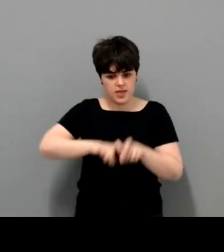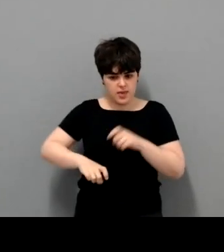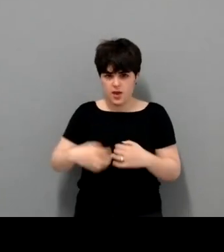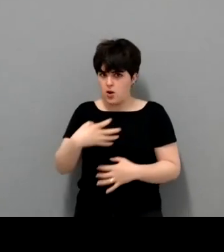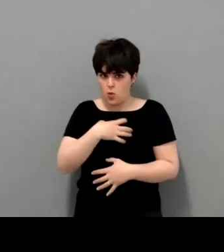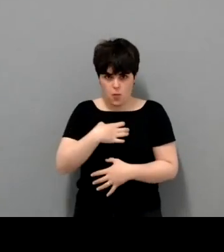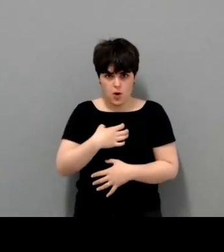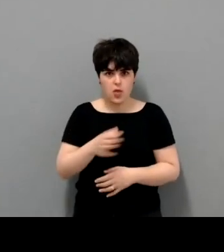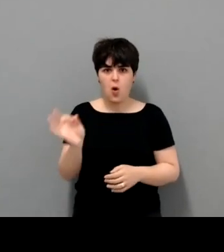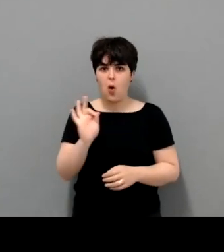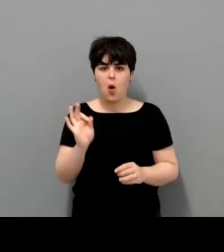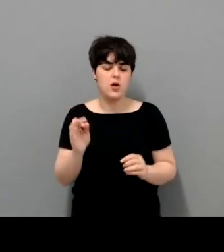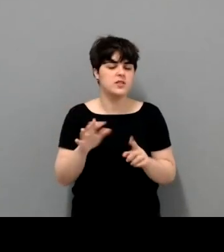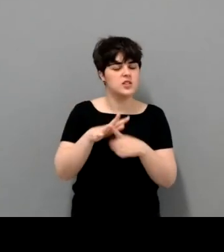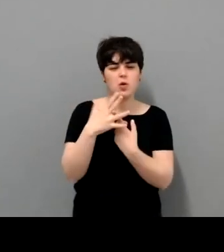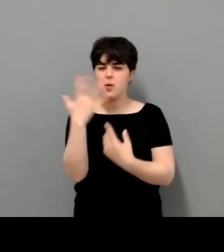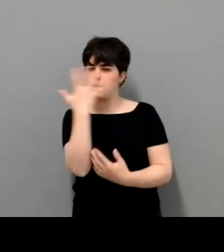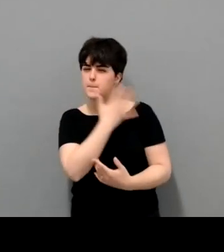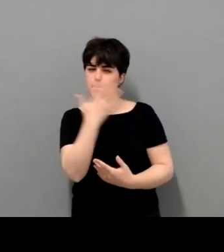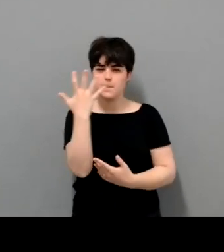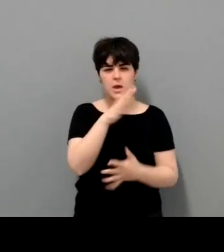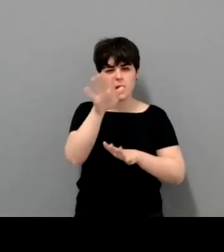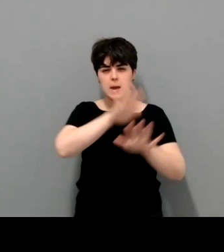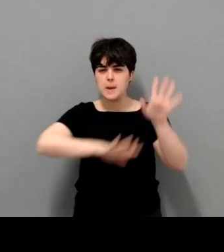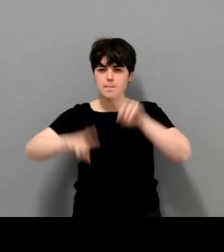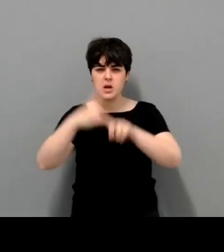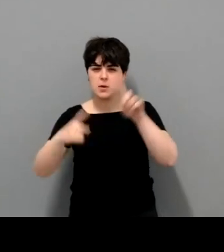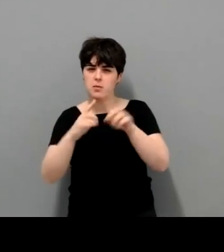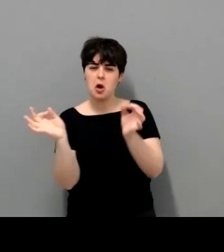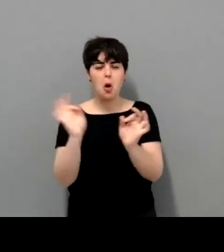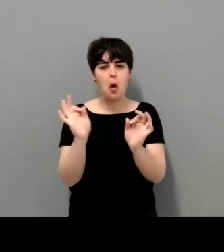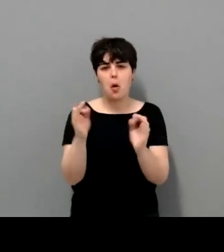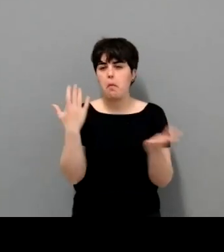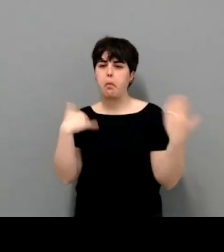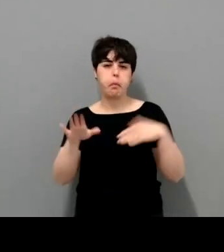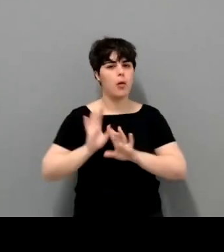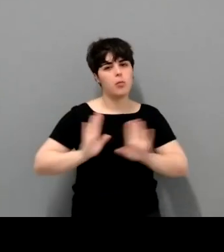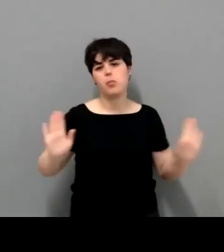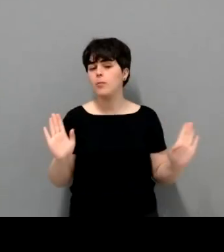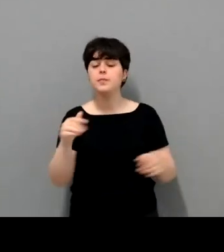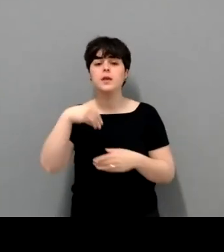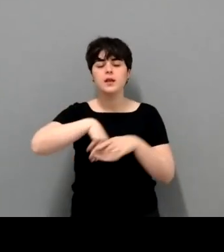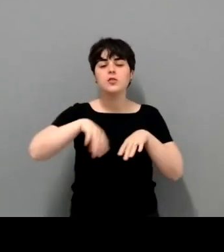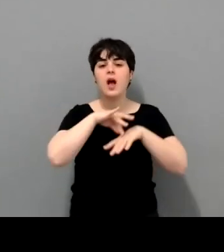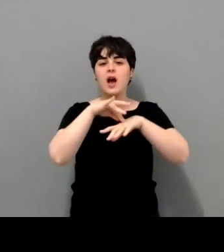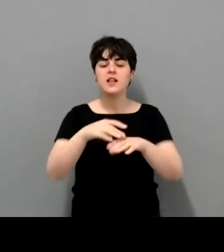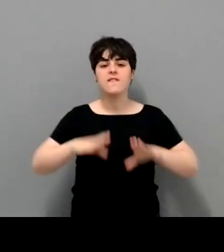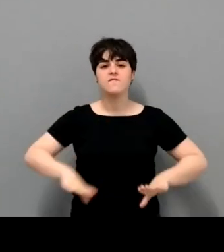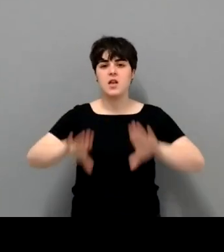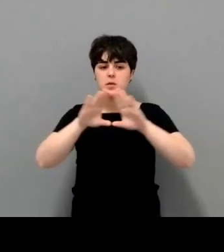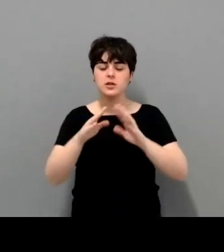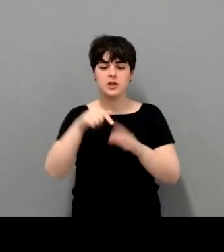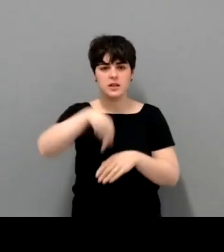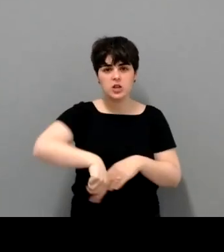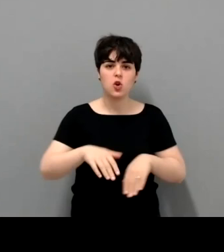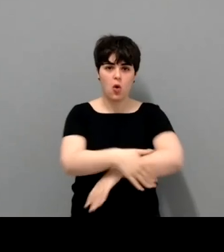no caben grises y no caben equidistancias. Asimismo, esta agenda feminista que ha impulsado este